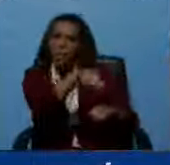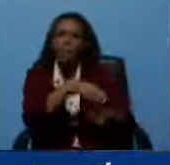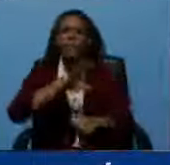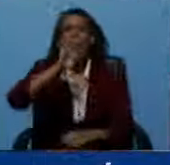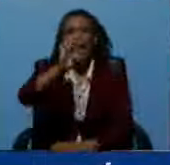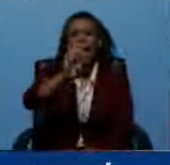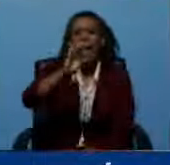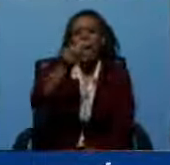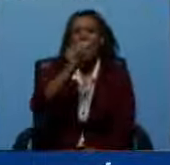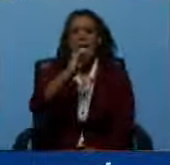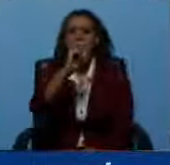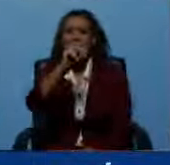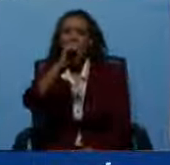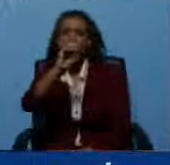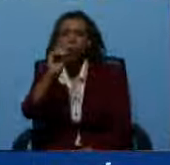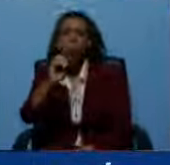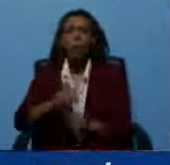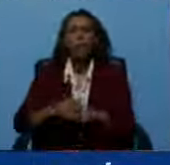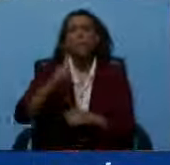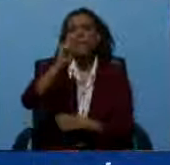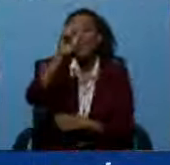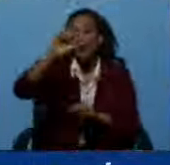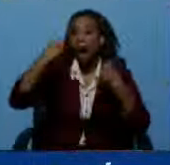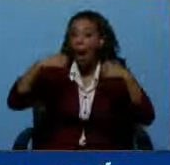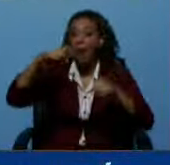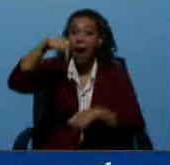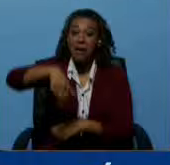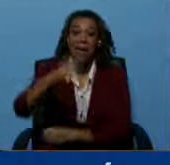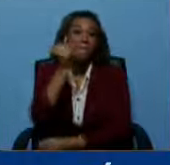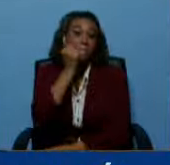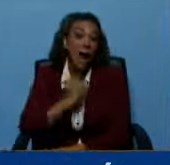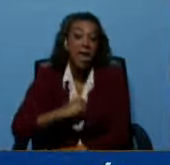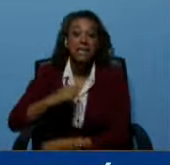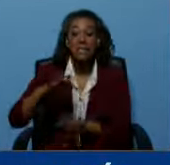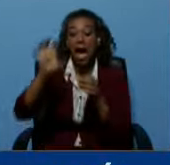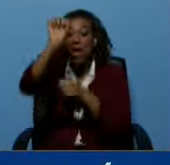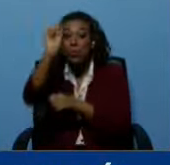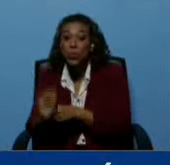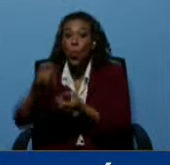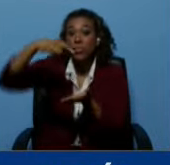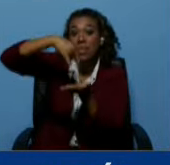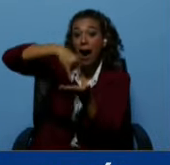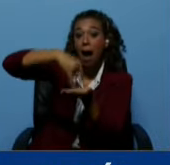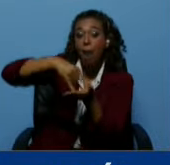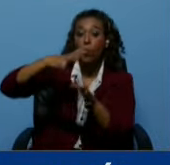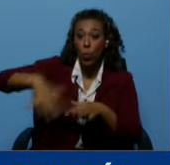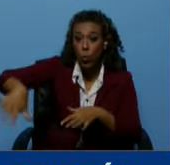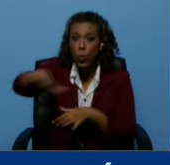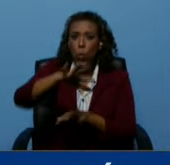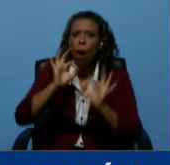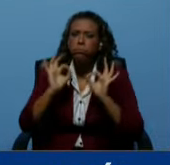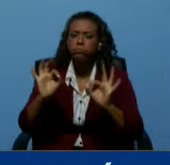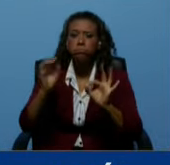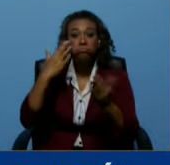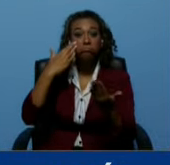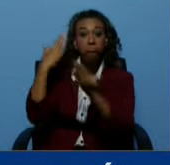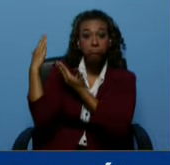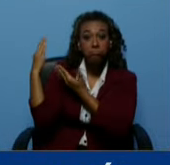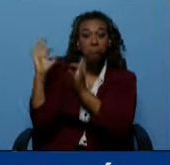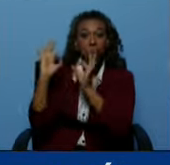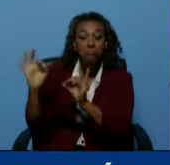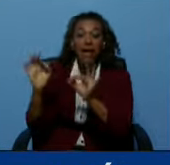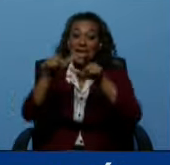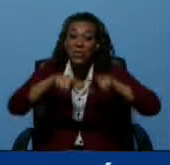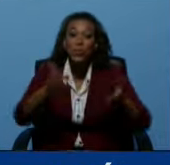equinoterapia, pero ya Valencia, aquí en el sur, centro del sur de Valencia, va a tener